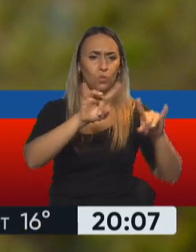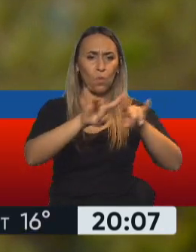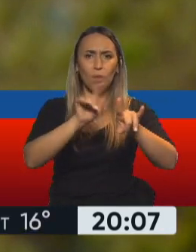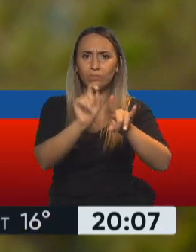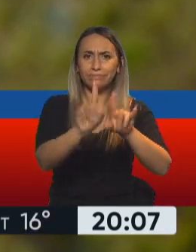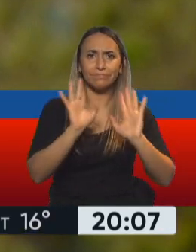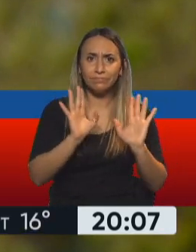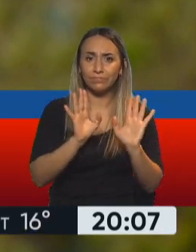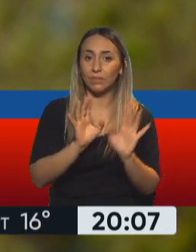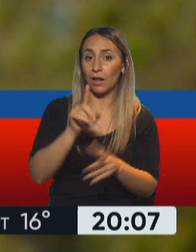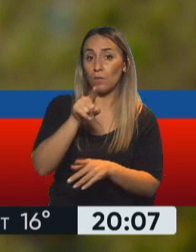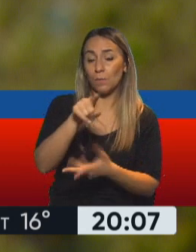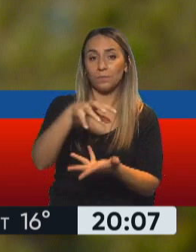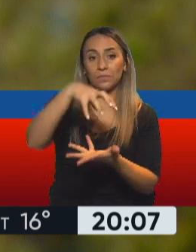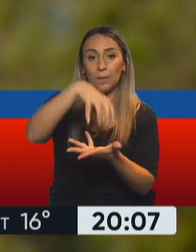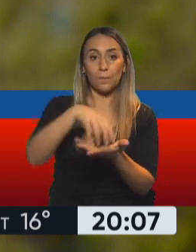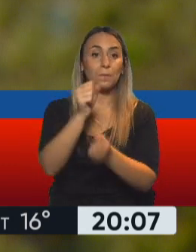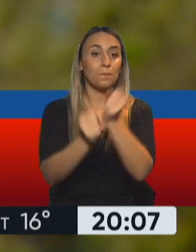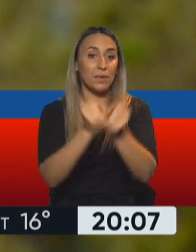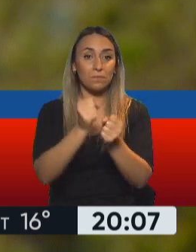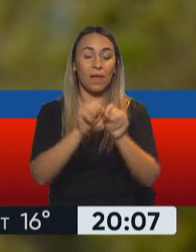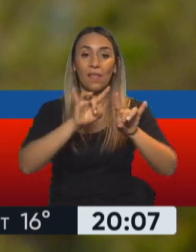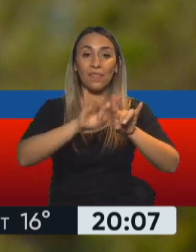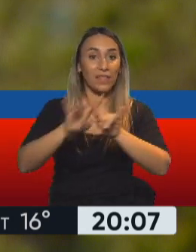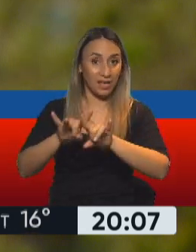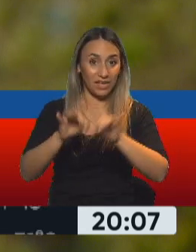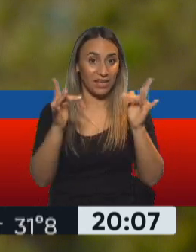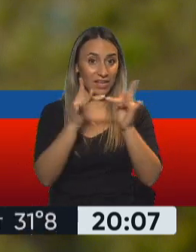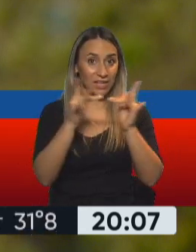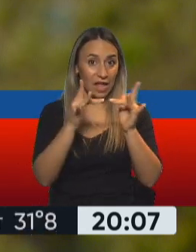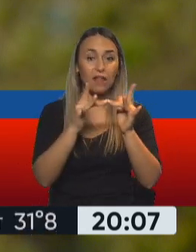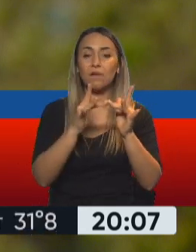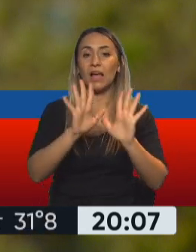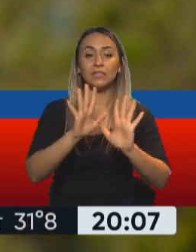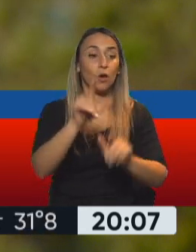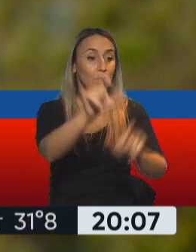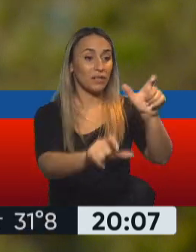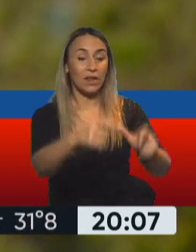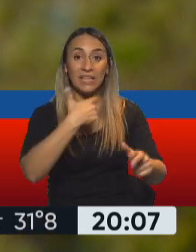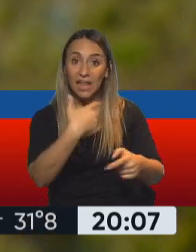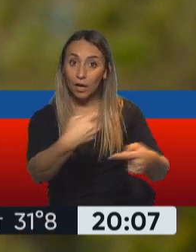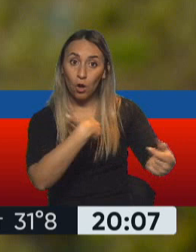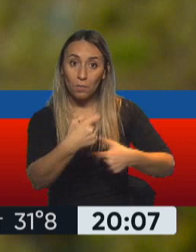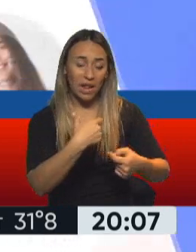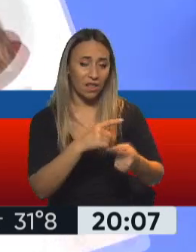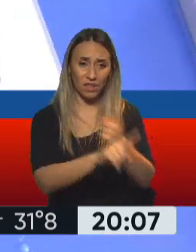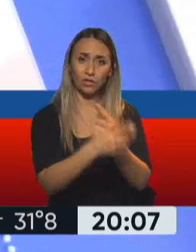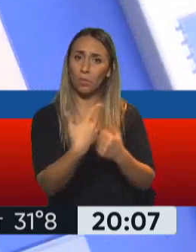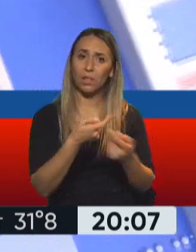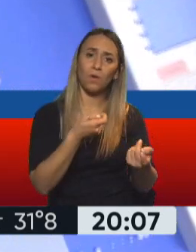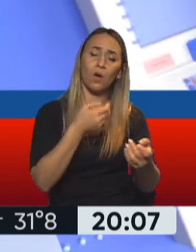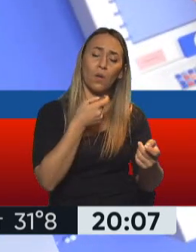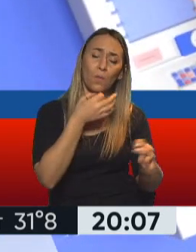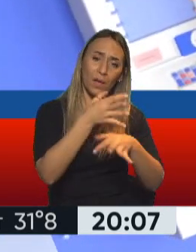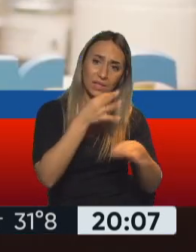lugar para vos, pyme digital en el mundo, para poder entablar un diálogo directo con tu audiencia y generar transacciones y ventas. Y hoy en